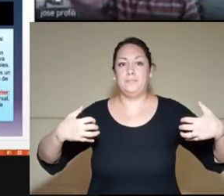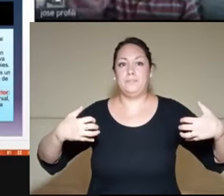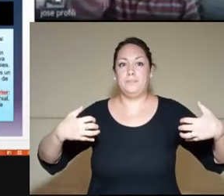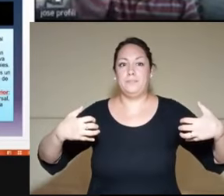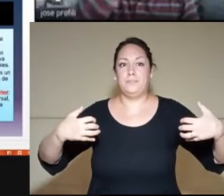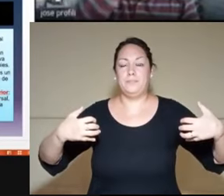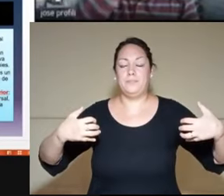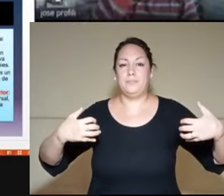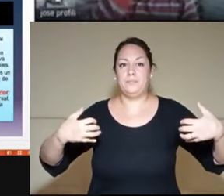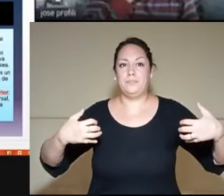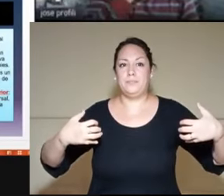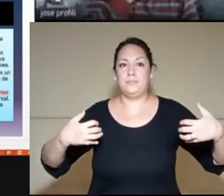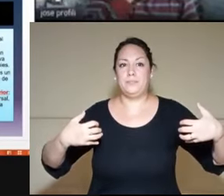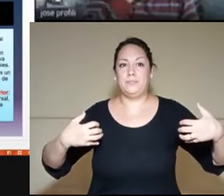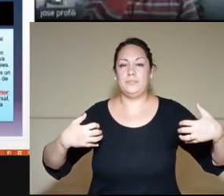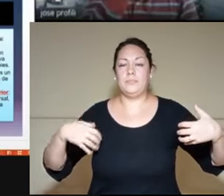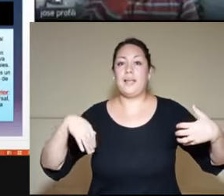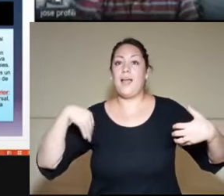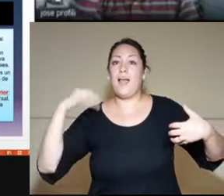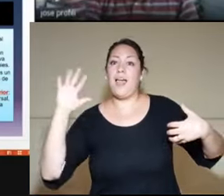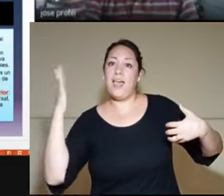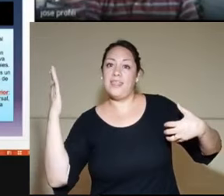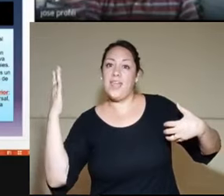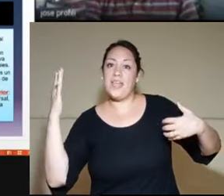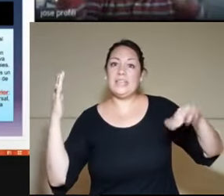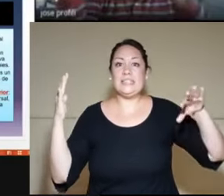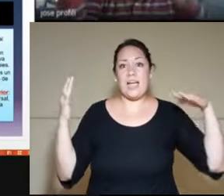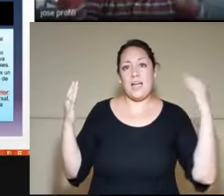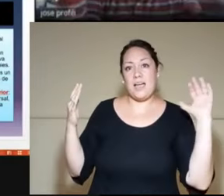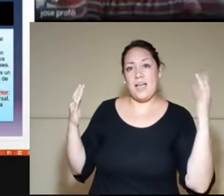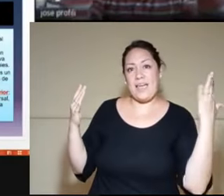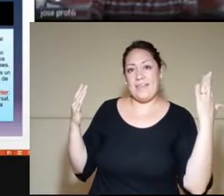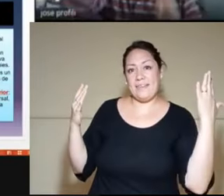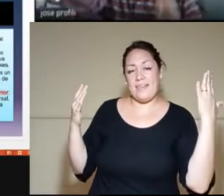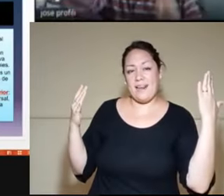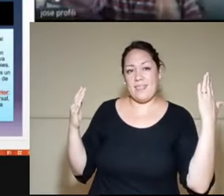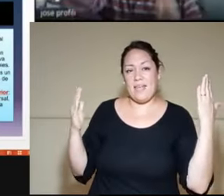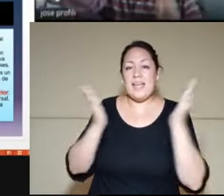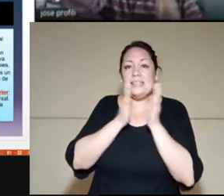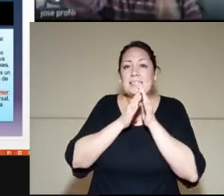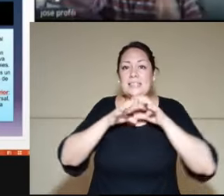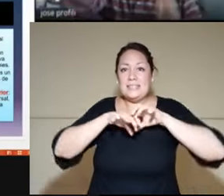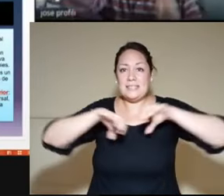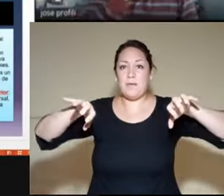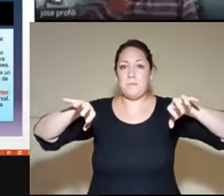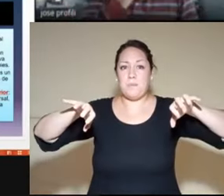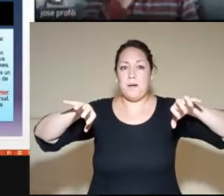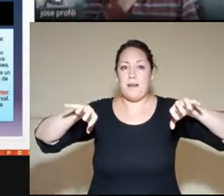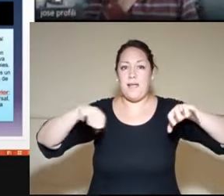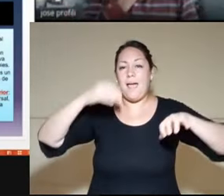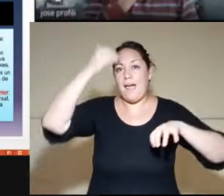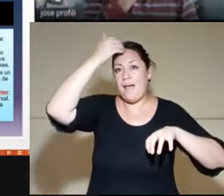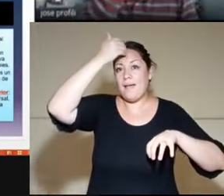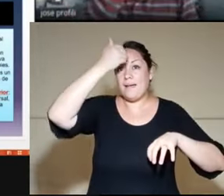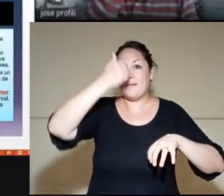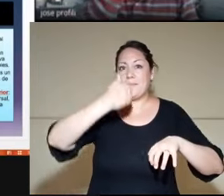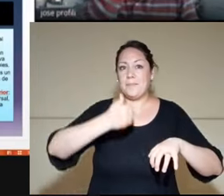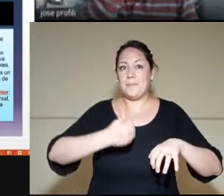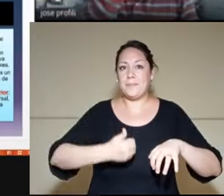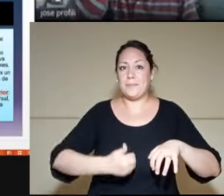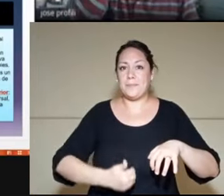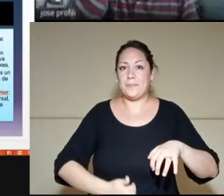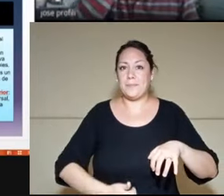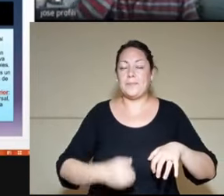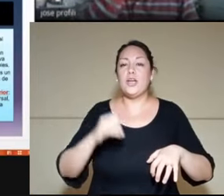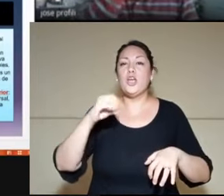corte, donde yo secciono de esta manera, y a mí me queda una parte derecha y una parte izquierda. Esa parte que yo secciono a través de este